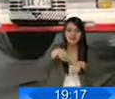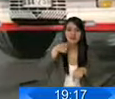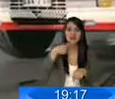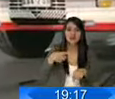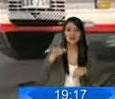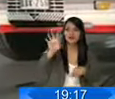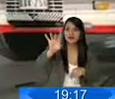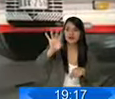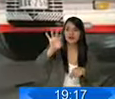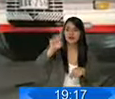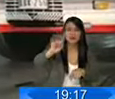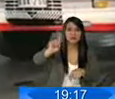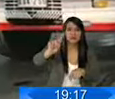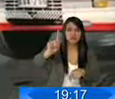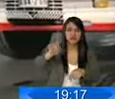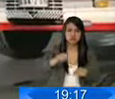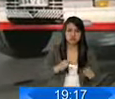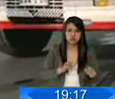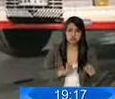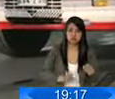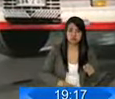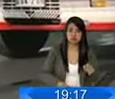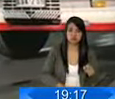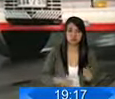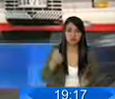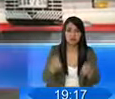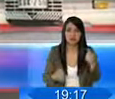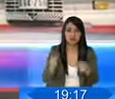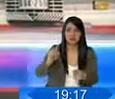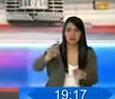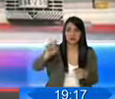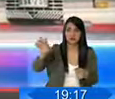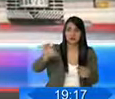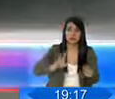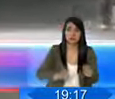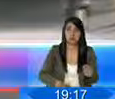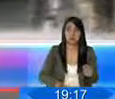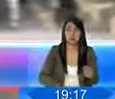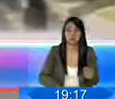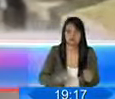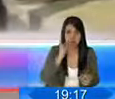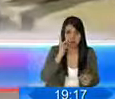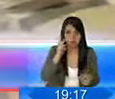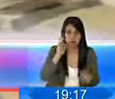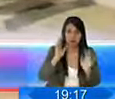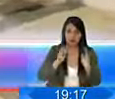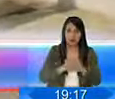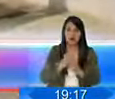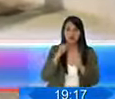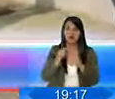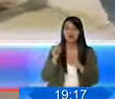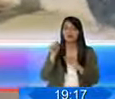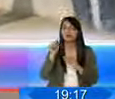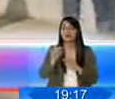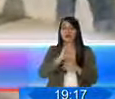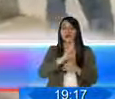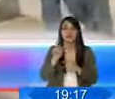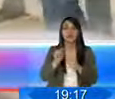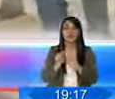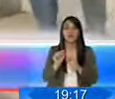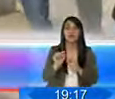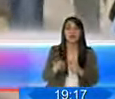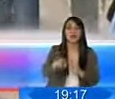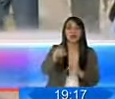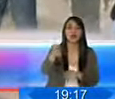disminución repentina de velocidad cuando se percatan los conductores de que existe un radar. Hay un radar a 100 metros de donde estamos en un